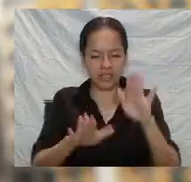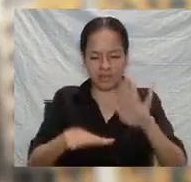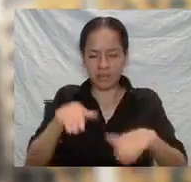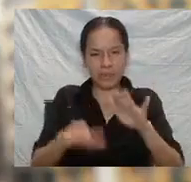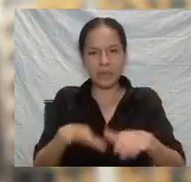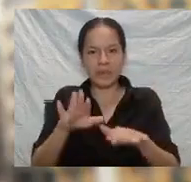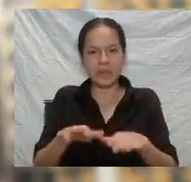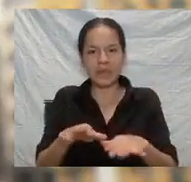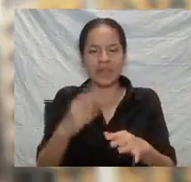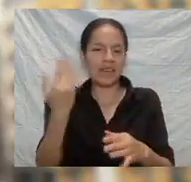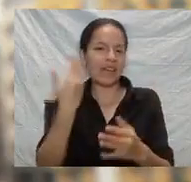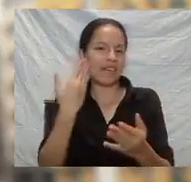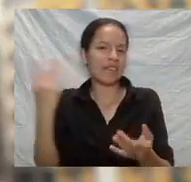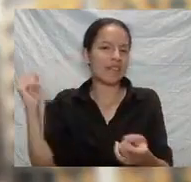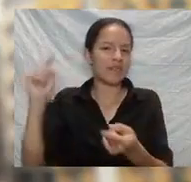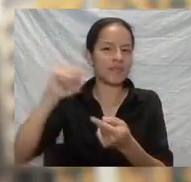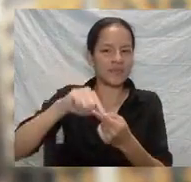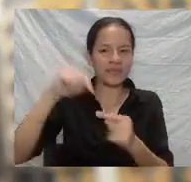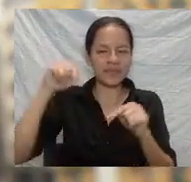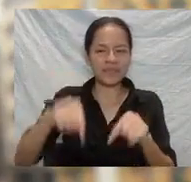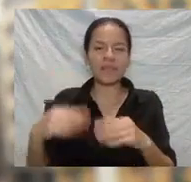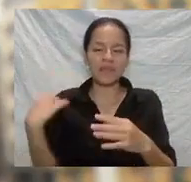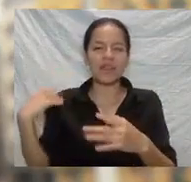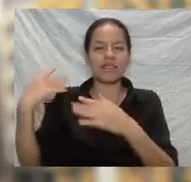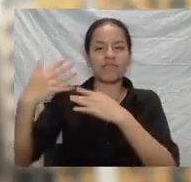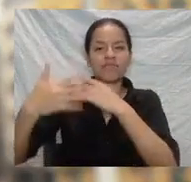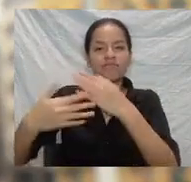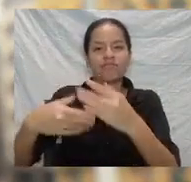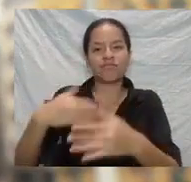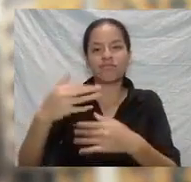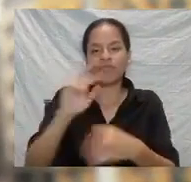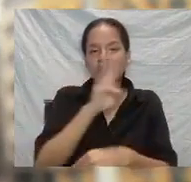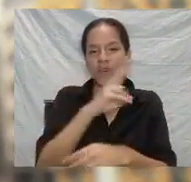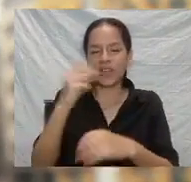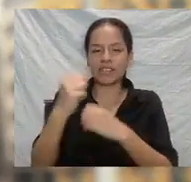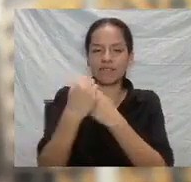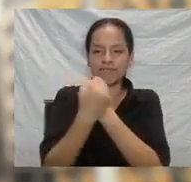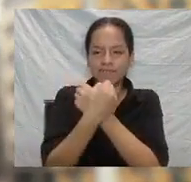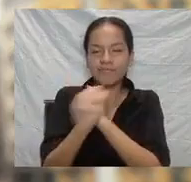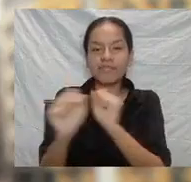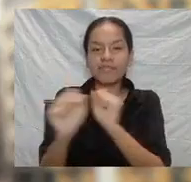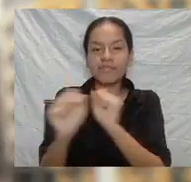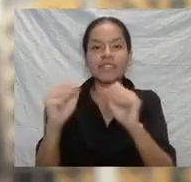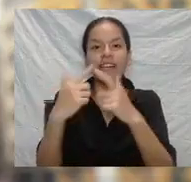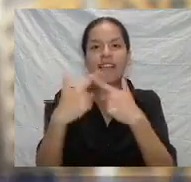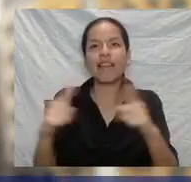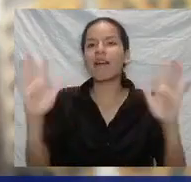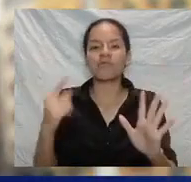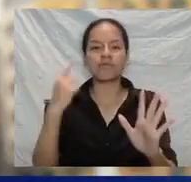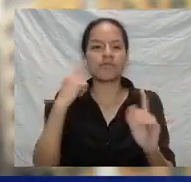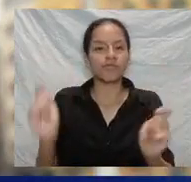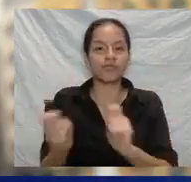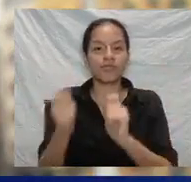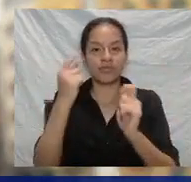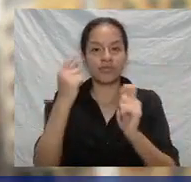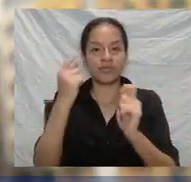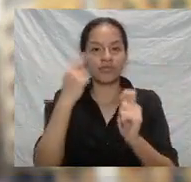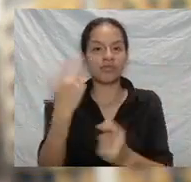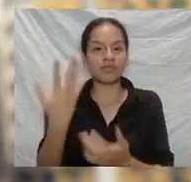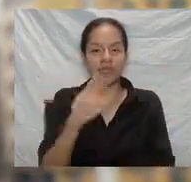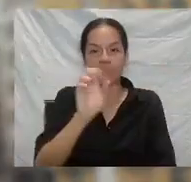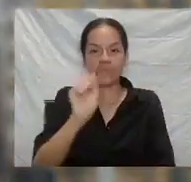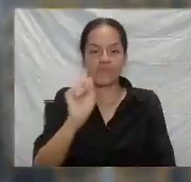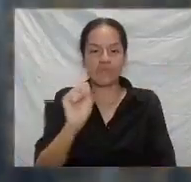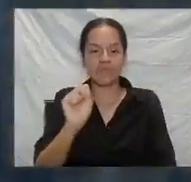fueron justamente los protagonistas de la siguiente nota ya que participaron ningún curso especial que se realizó en villa salvador vamos con información